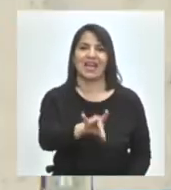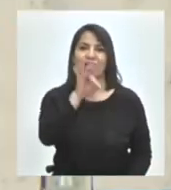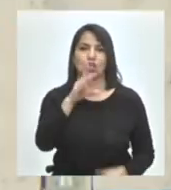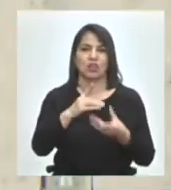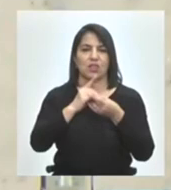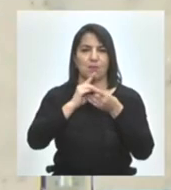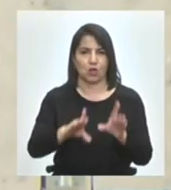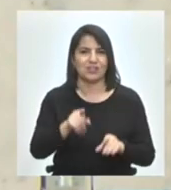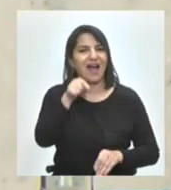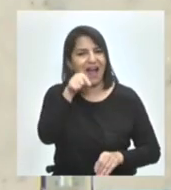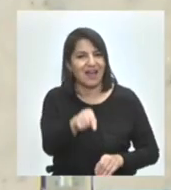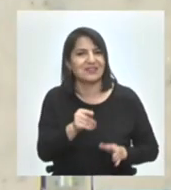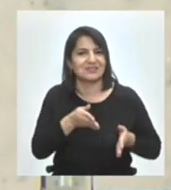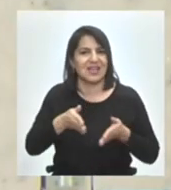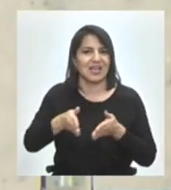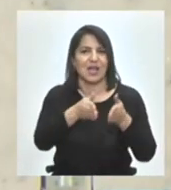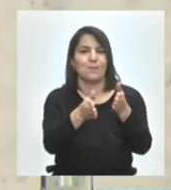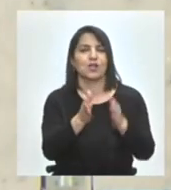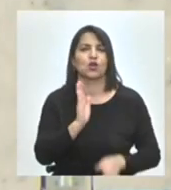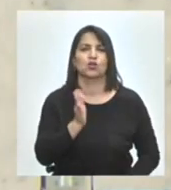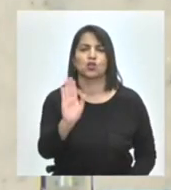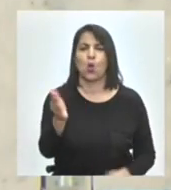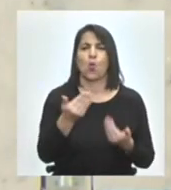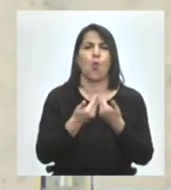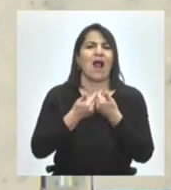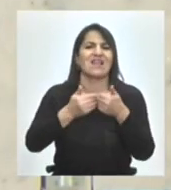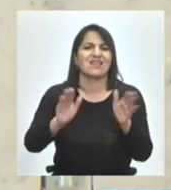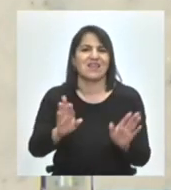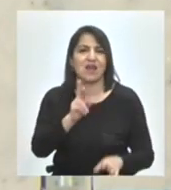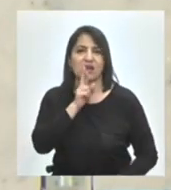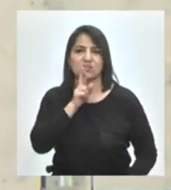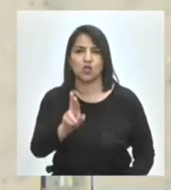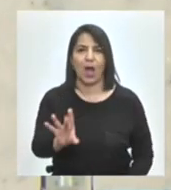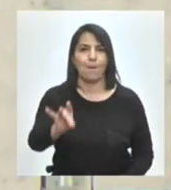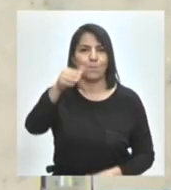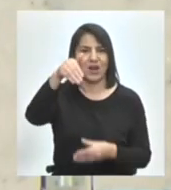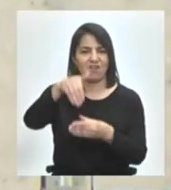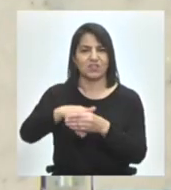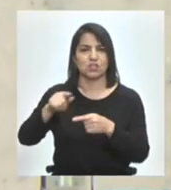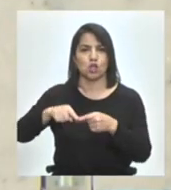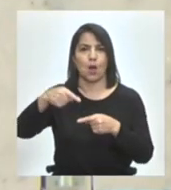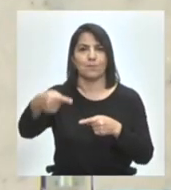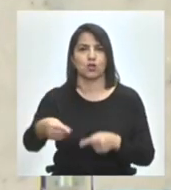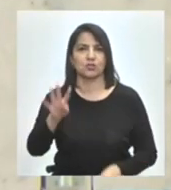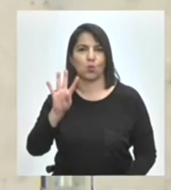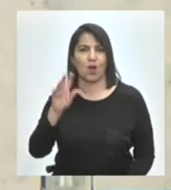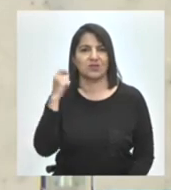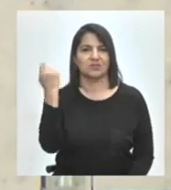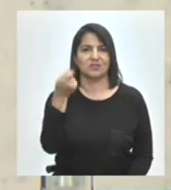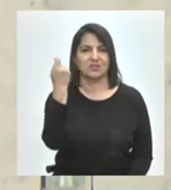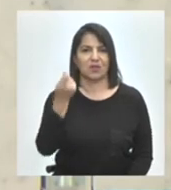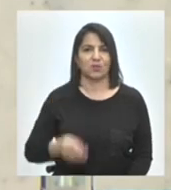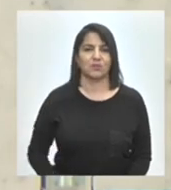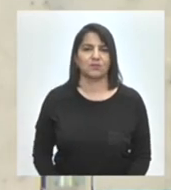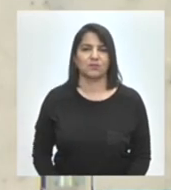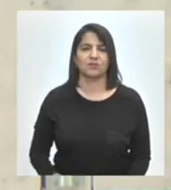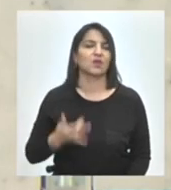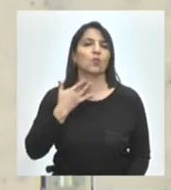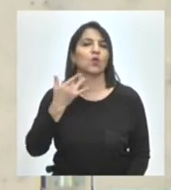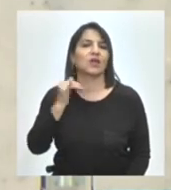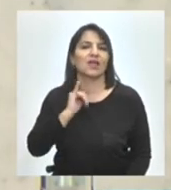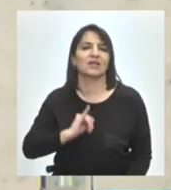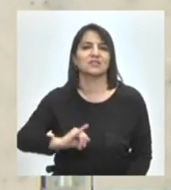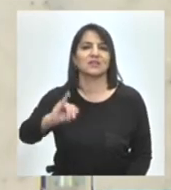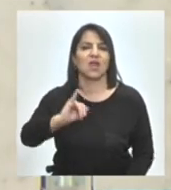seguir siendo el camino, sea cual sea el resultado del plebiscito del próximo 4 de septiembre. Porque siempre